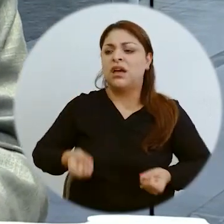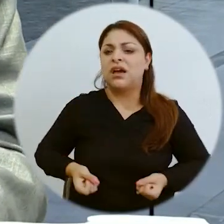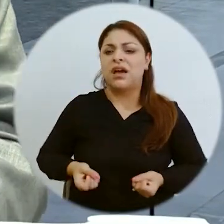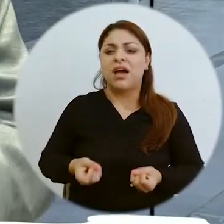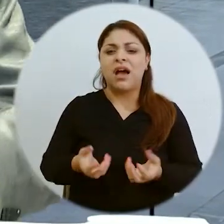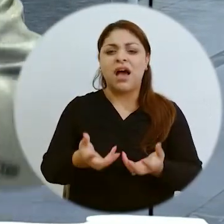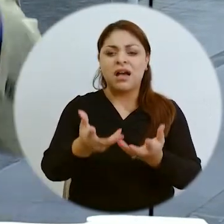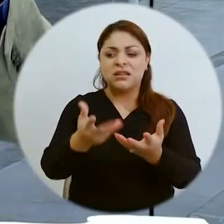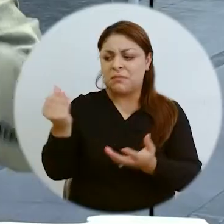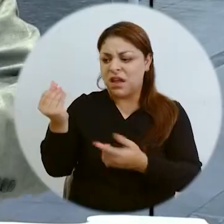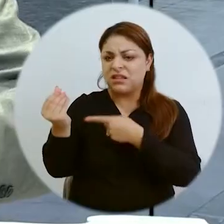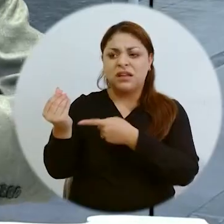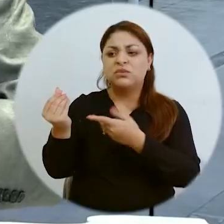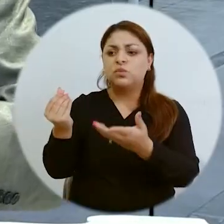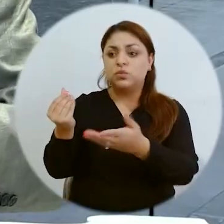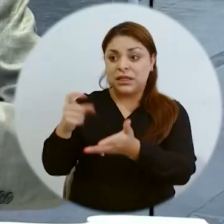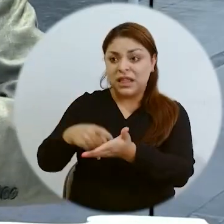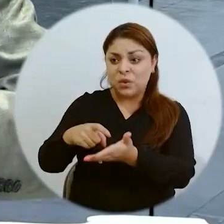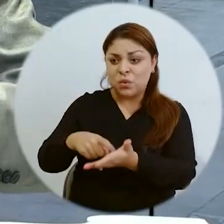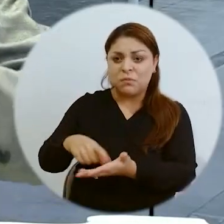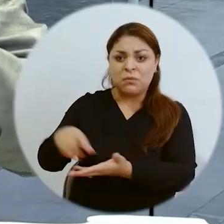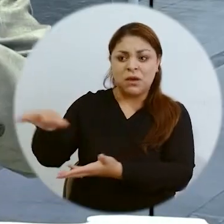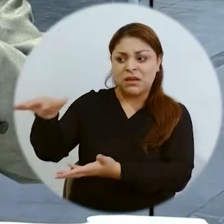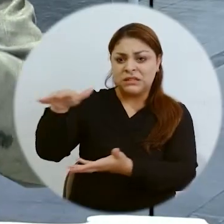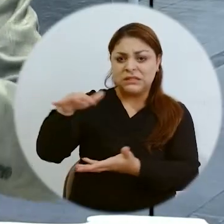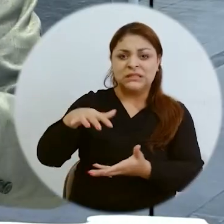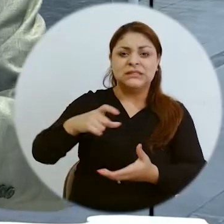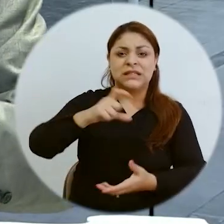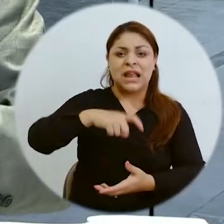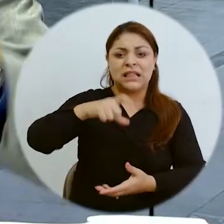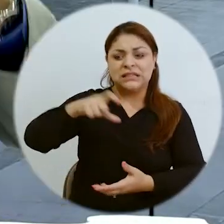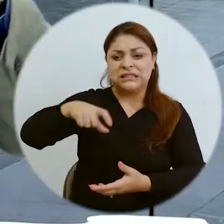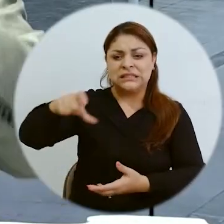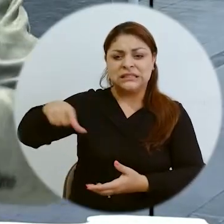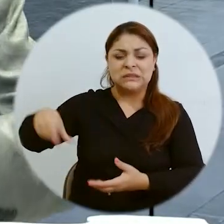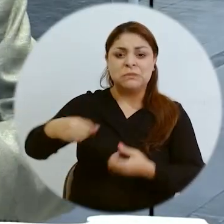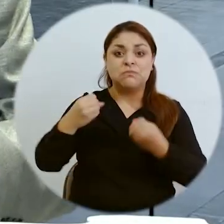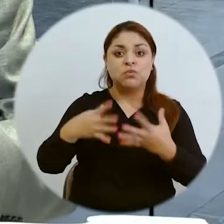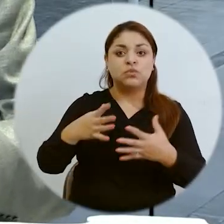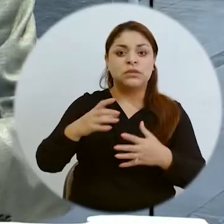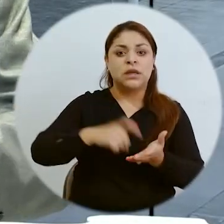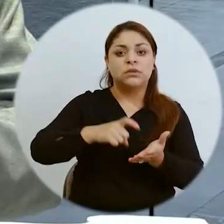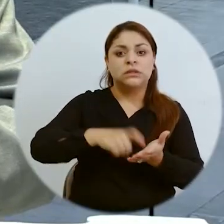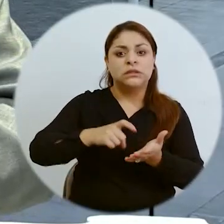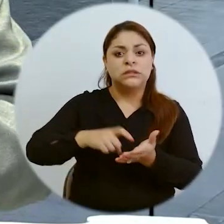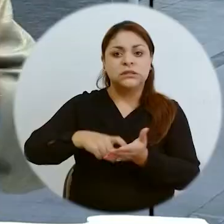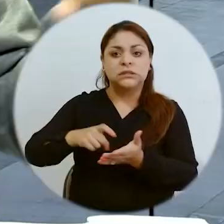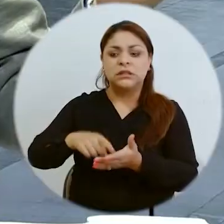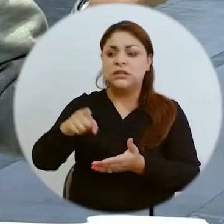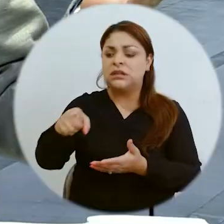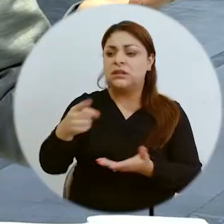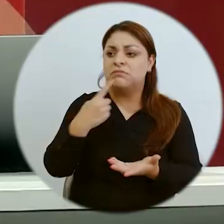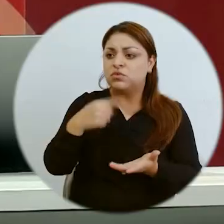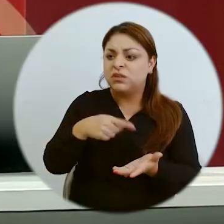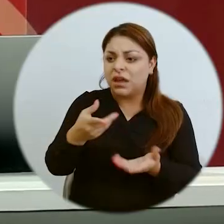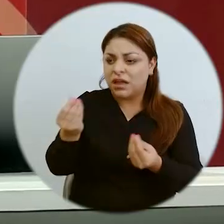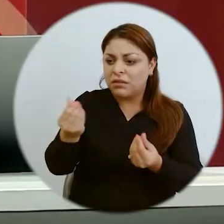en qué ha gastado usted todo esto cuando presentó un montón de tarjetas de crédito con un montón de saldos? Y me acuerdo que el gesto